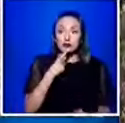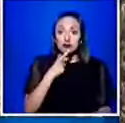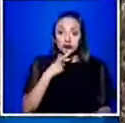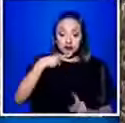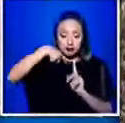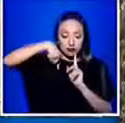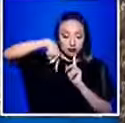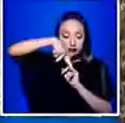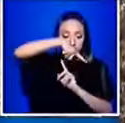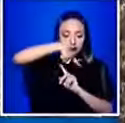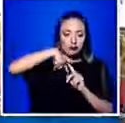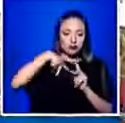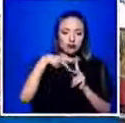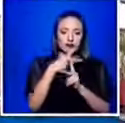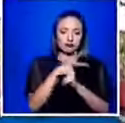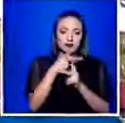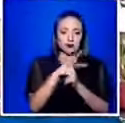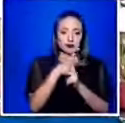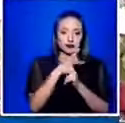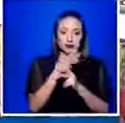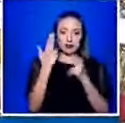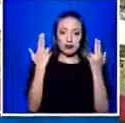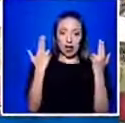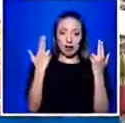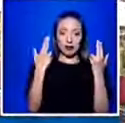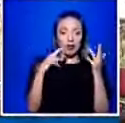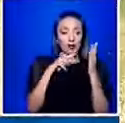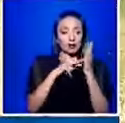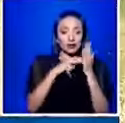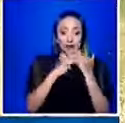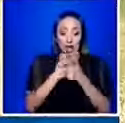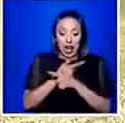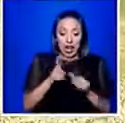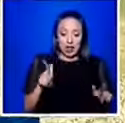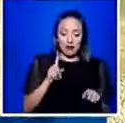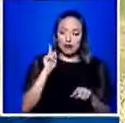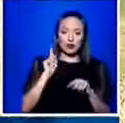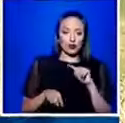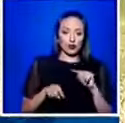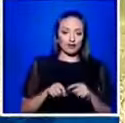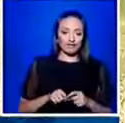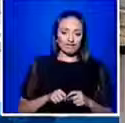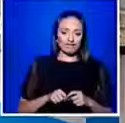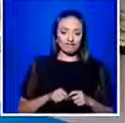de una delincuencia que actúa armada y que no les permite ser libres en su propio barrio.